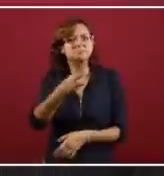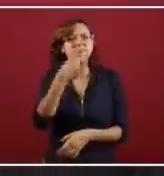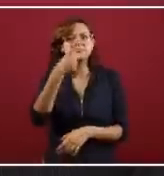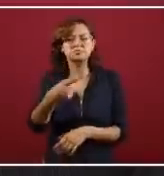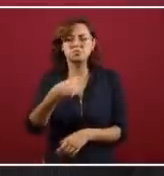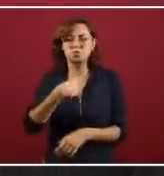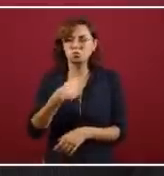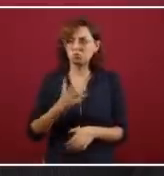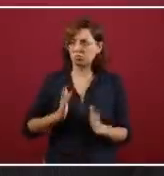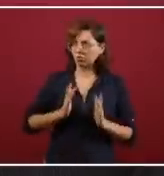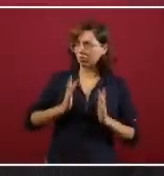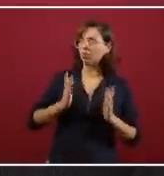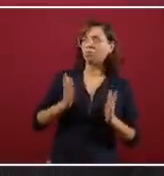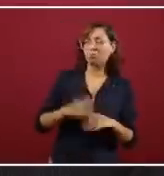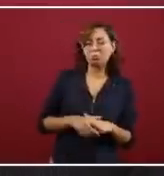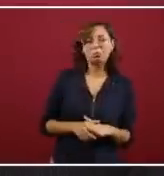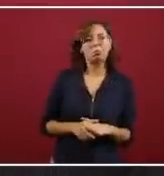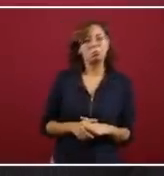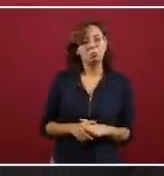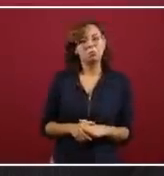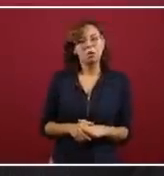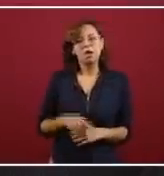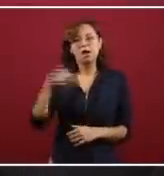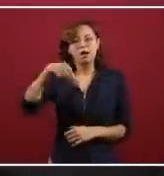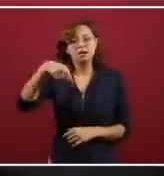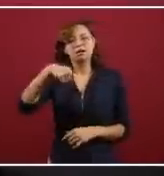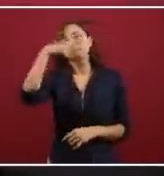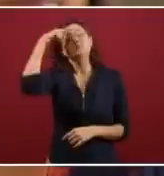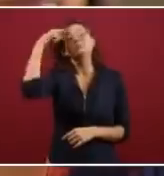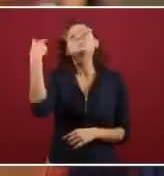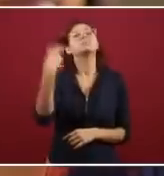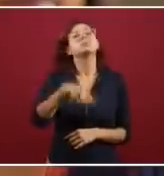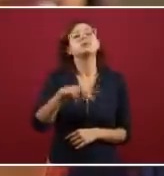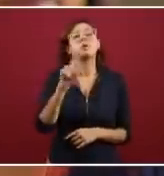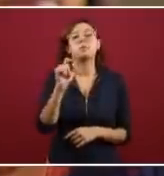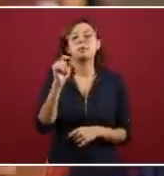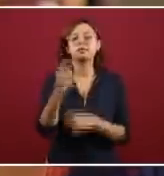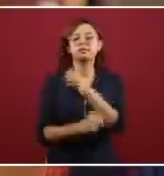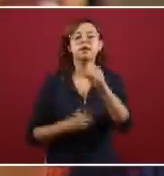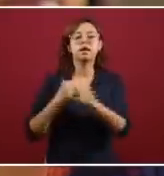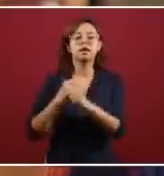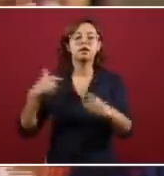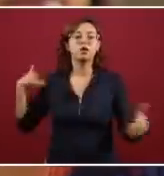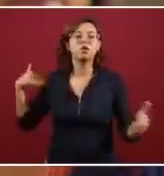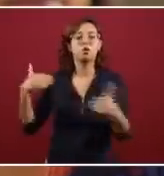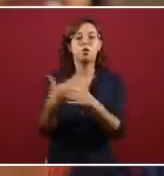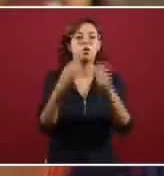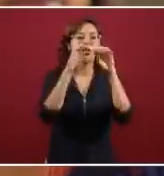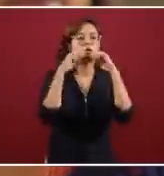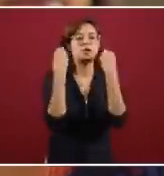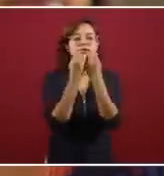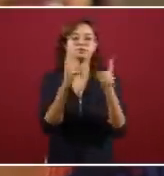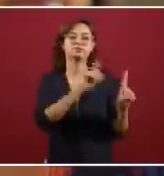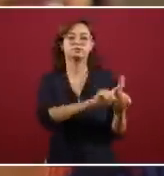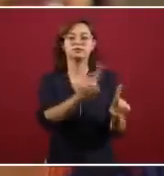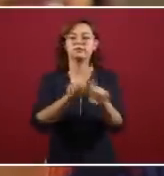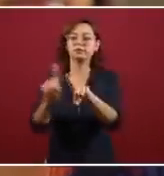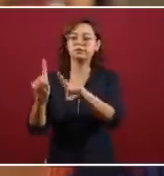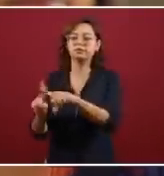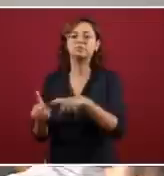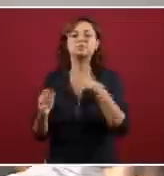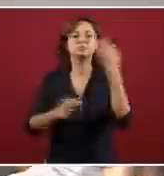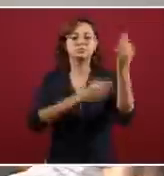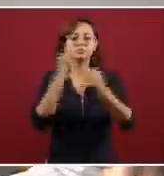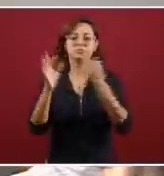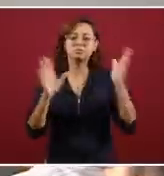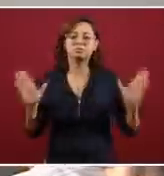Aquí en México, bueno, pues ya van también más de 20 años que existen organismos y organizaciones que están promoviendo justamente lo que se